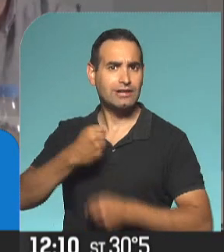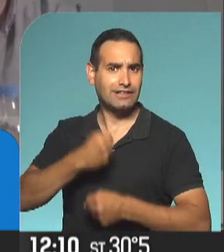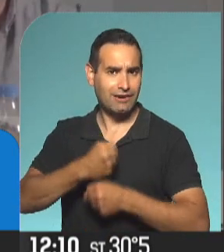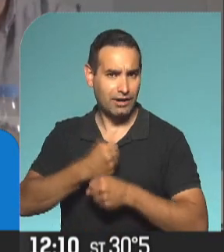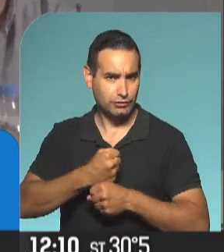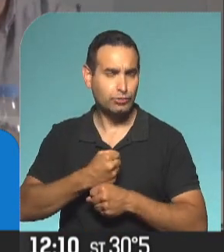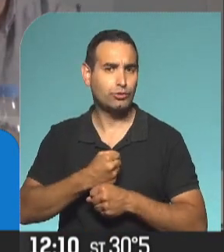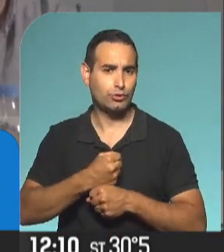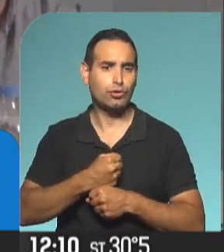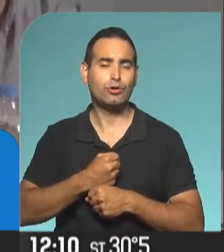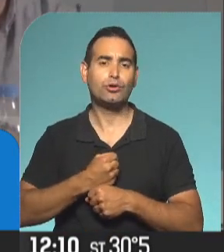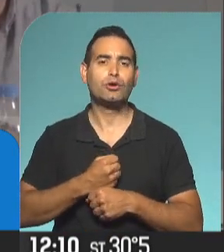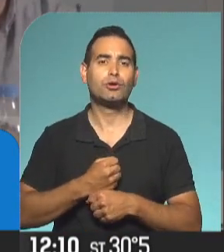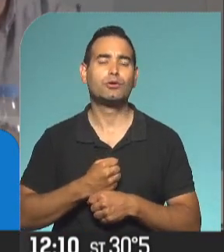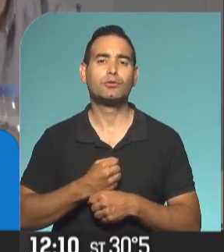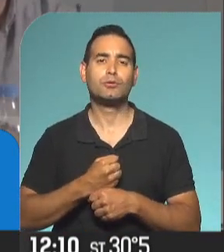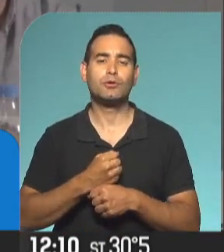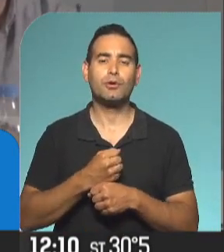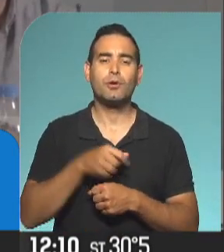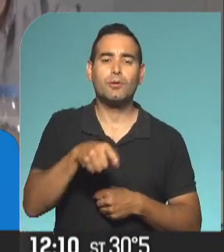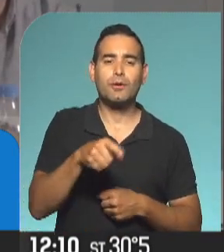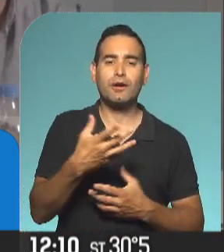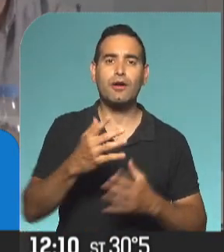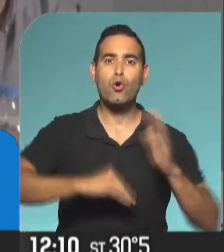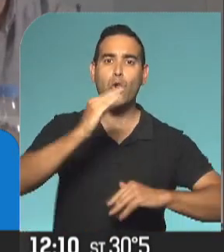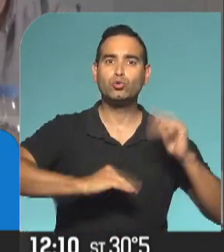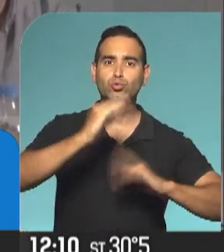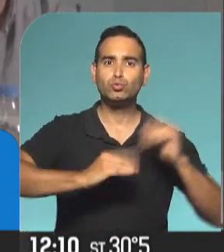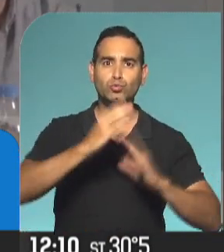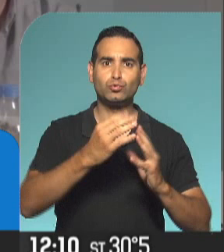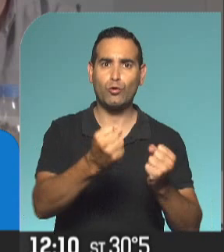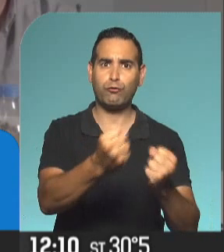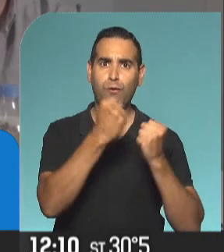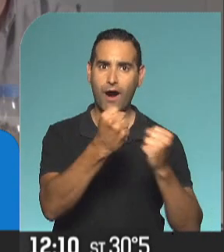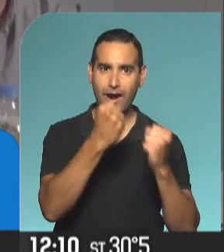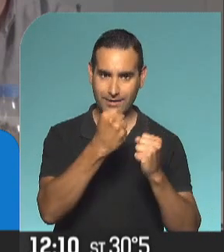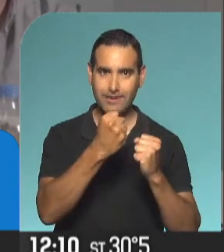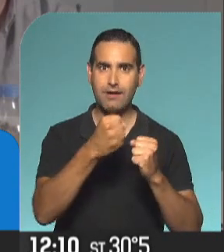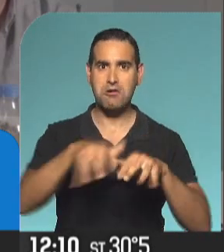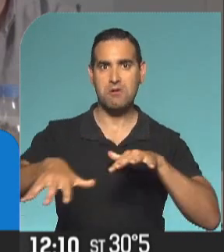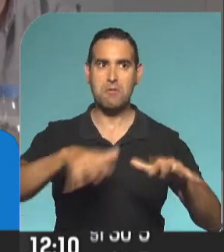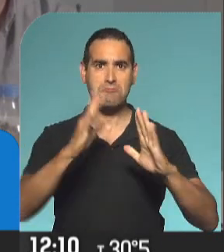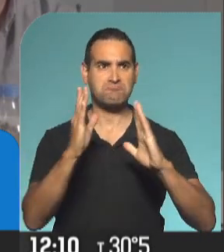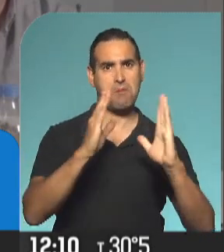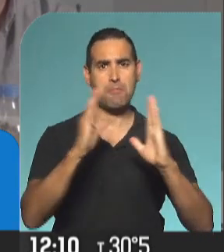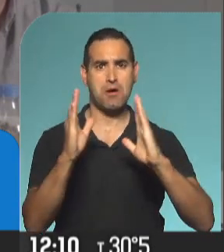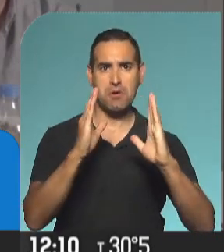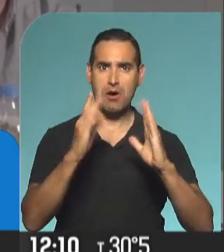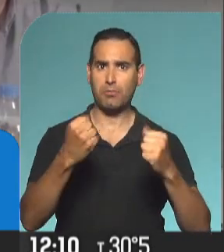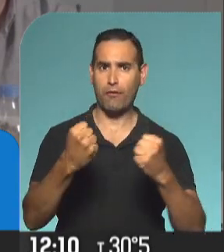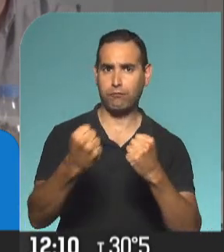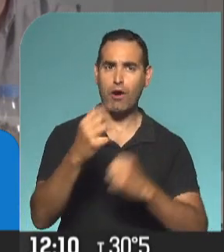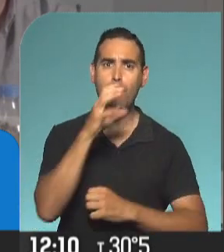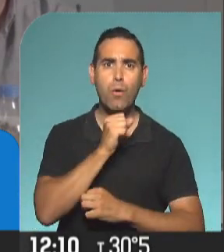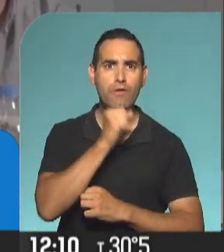permitido tener un alto porcentaje de su construcción sismo resistente y eso ha permitido soportar